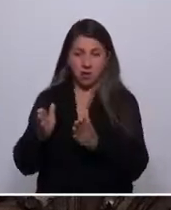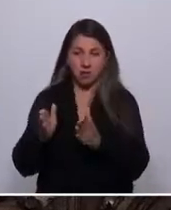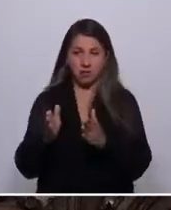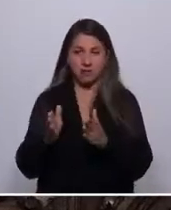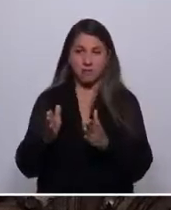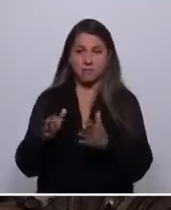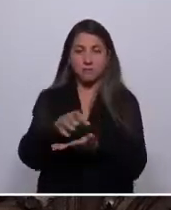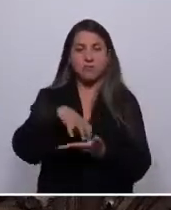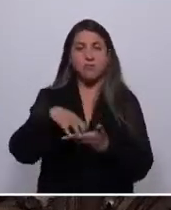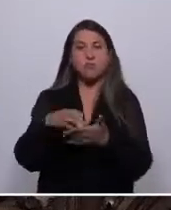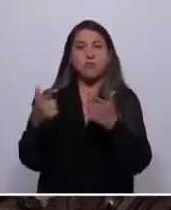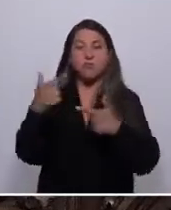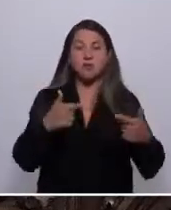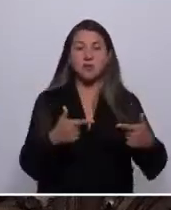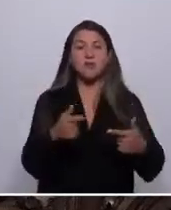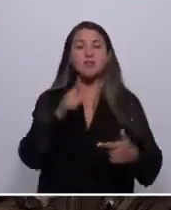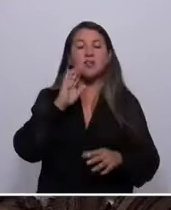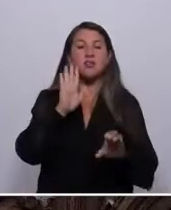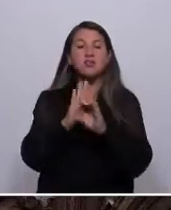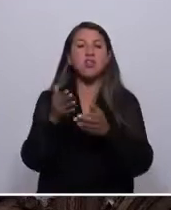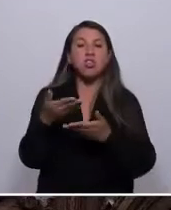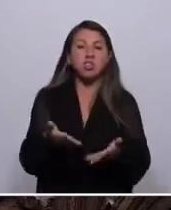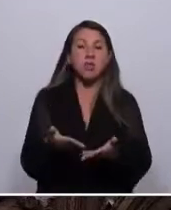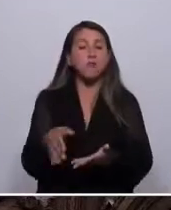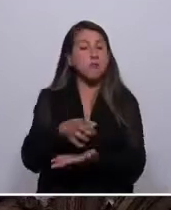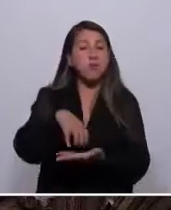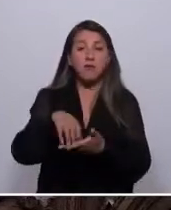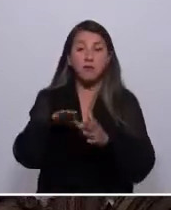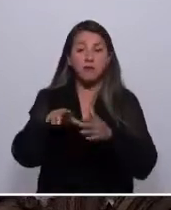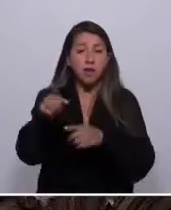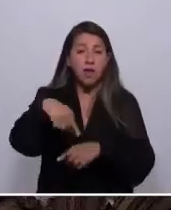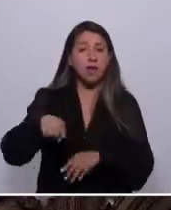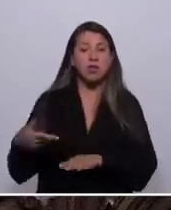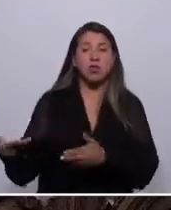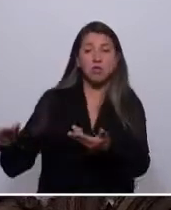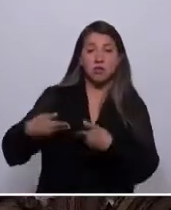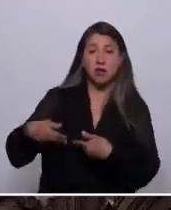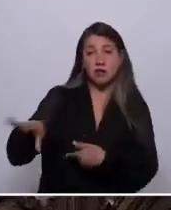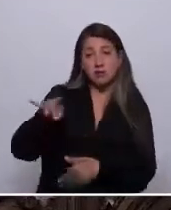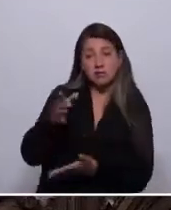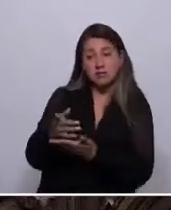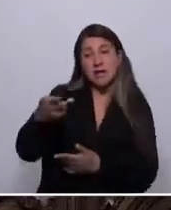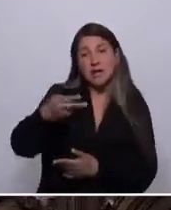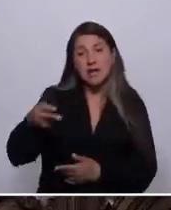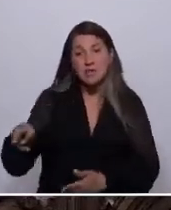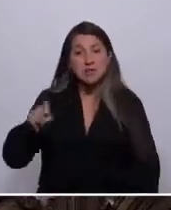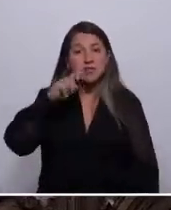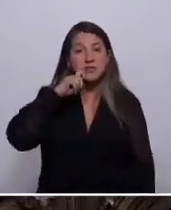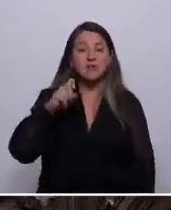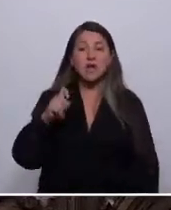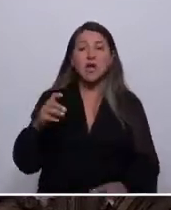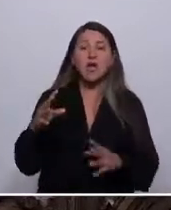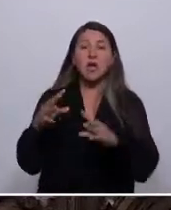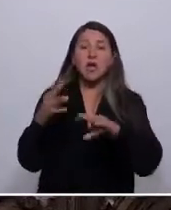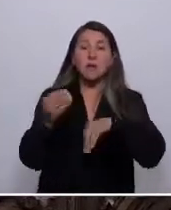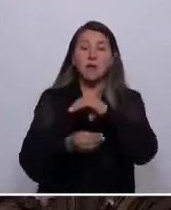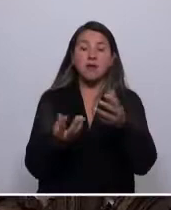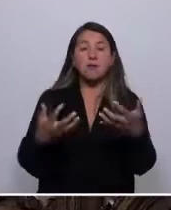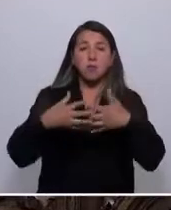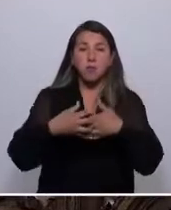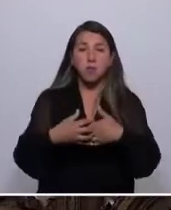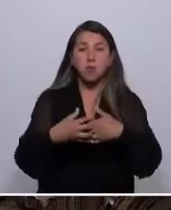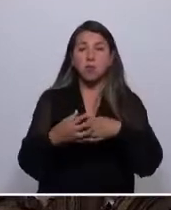la Constitución solo se la puede dar el pueblo a sí mismo. Lo que define al pueblo no es la homogeneidad cultural o